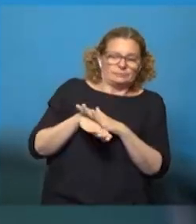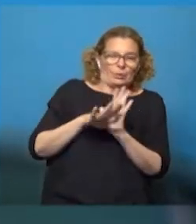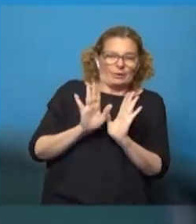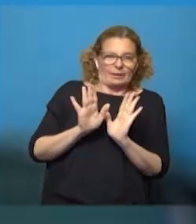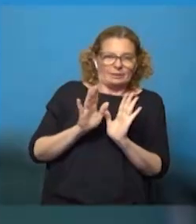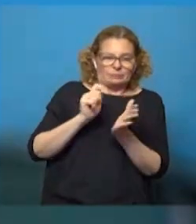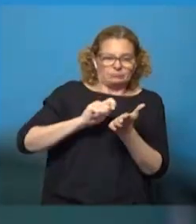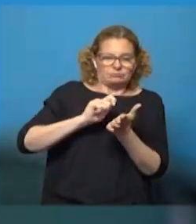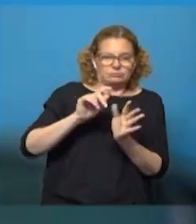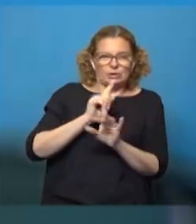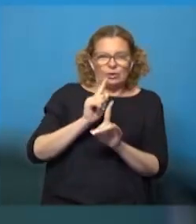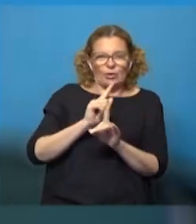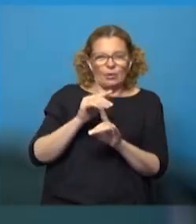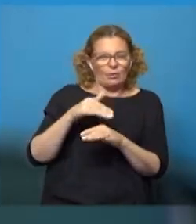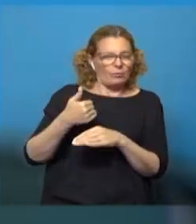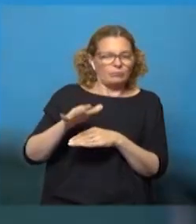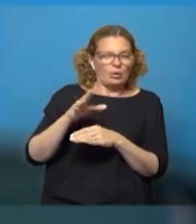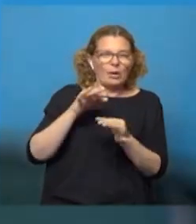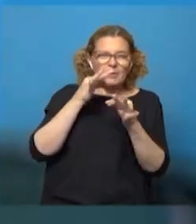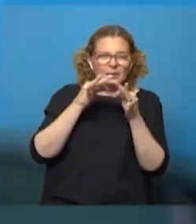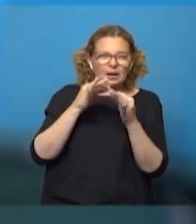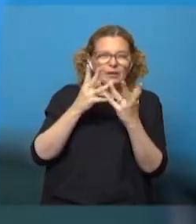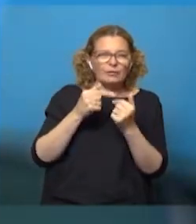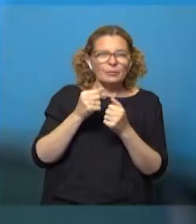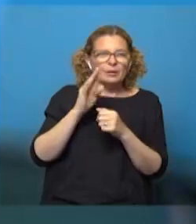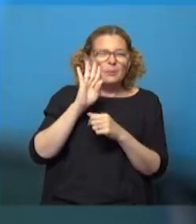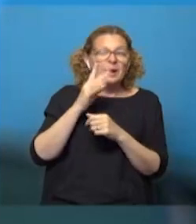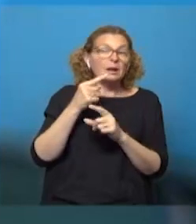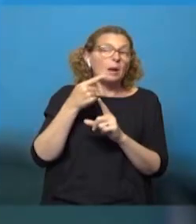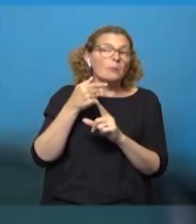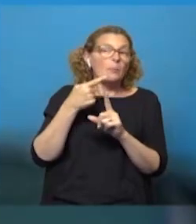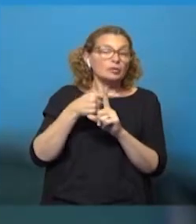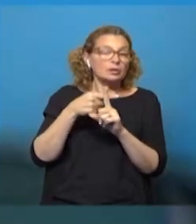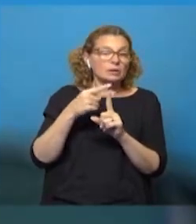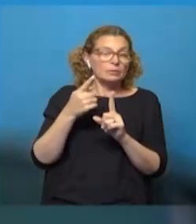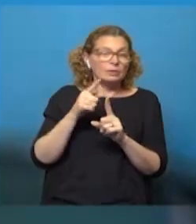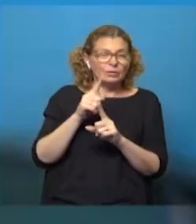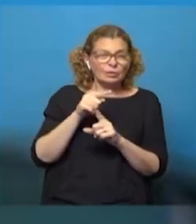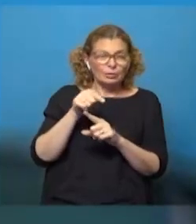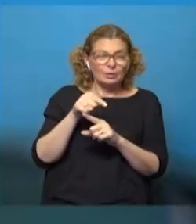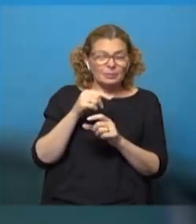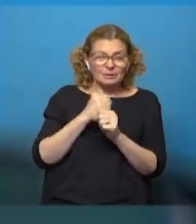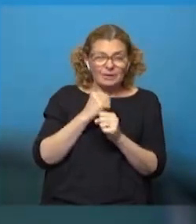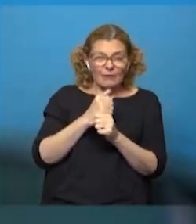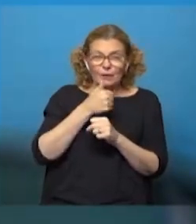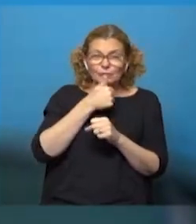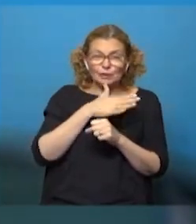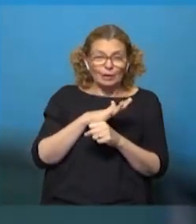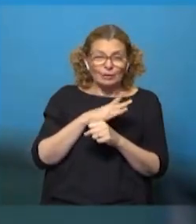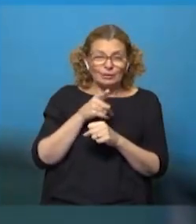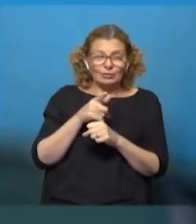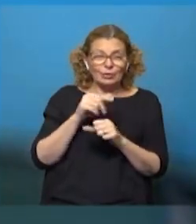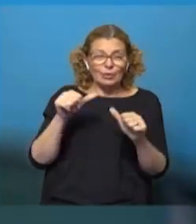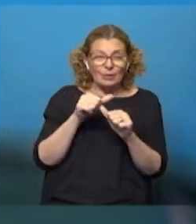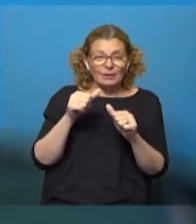tarea de pasarlo por alto o explicarlo de manera que parezca un acierto bueno eso no es lo eso no es el trabajo del historiador Y eso